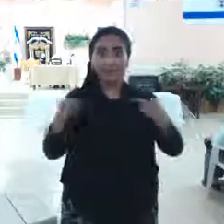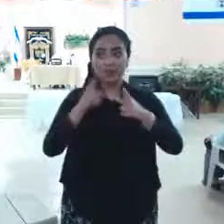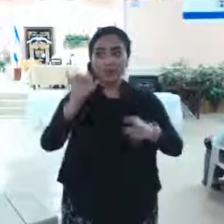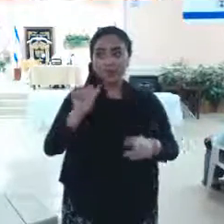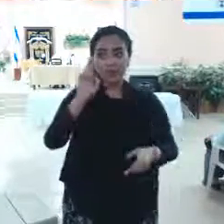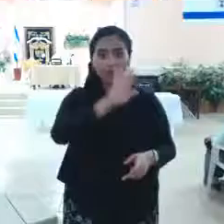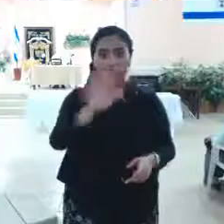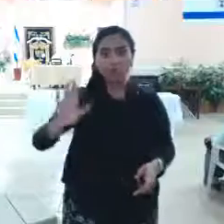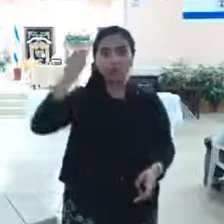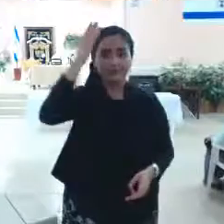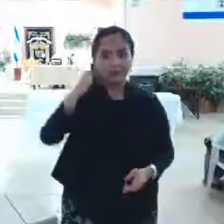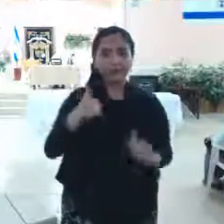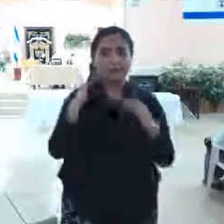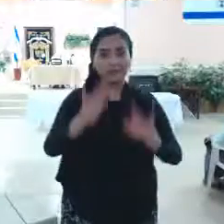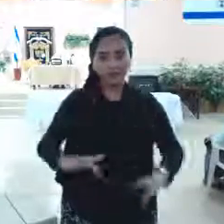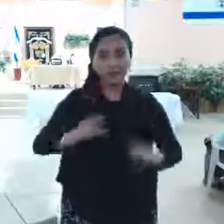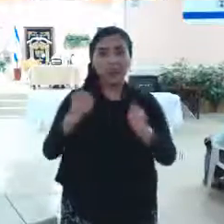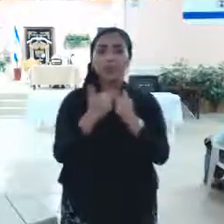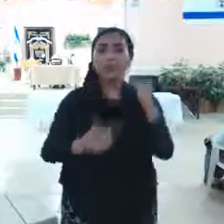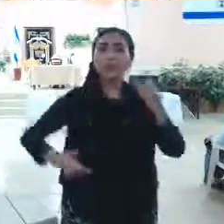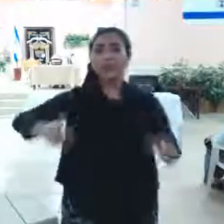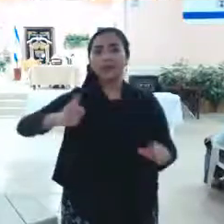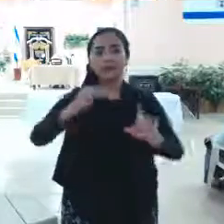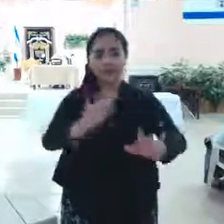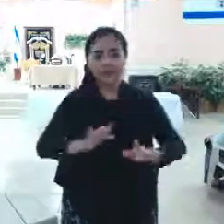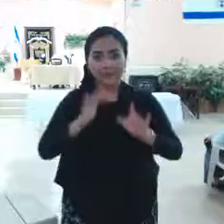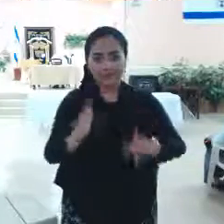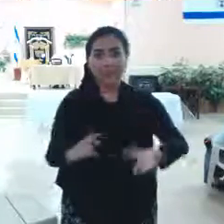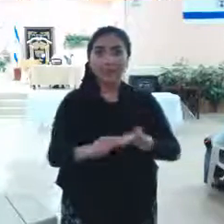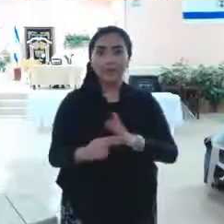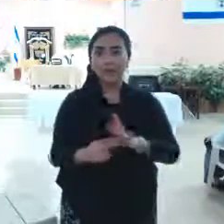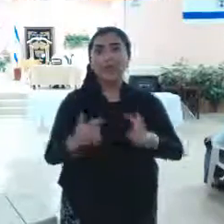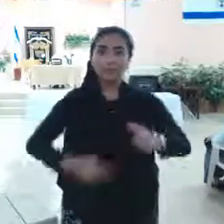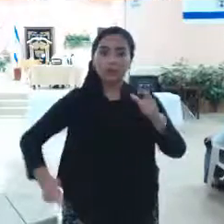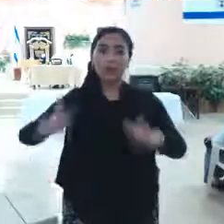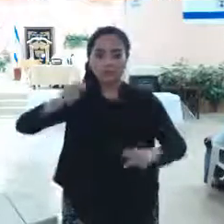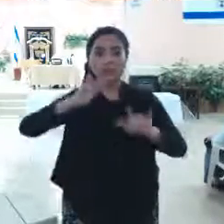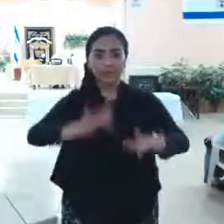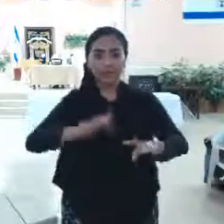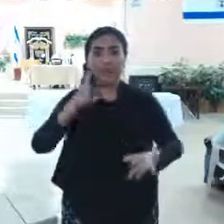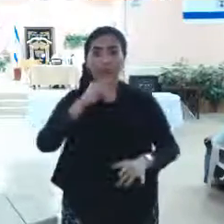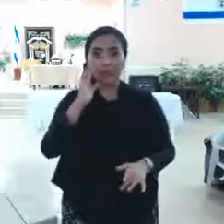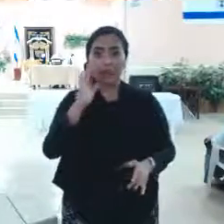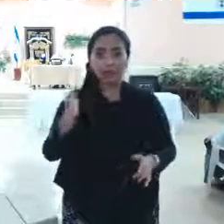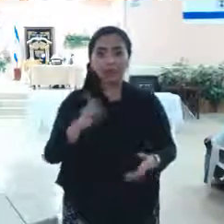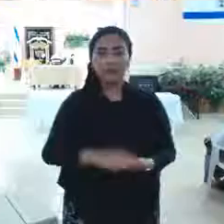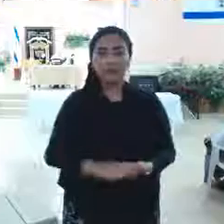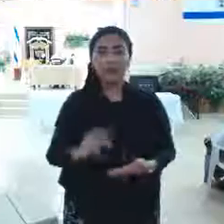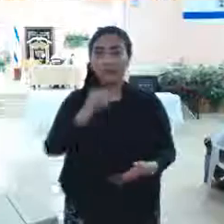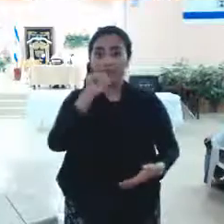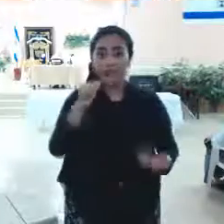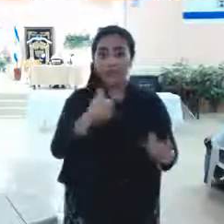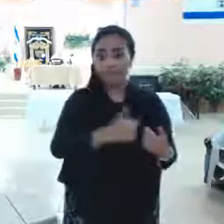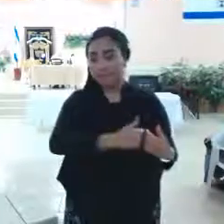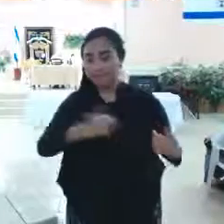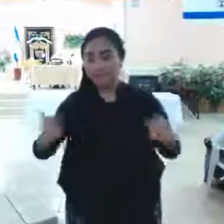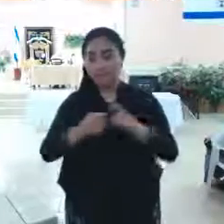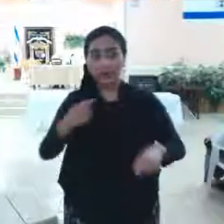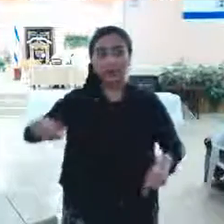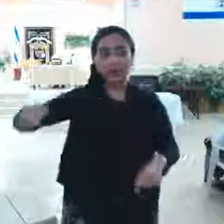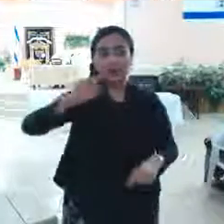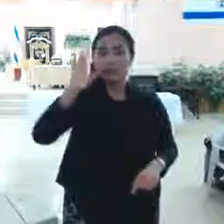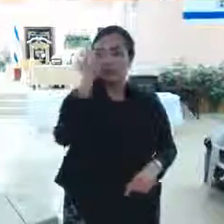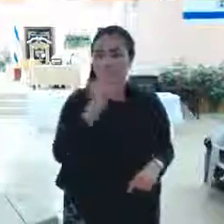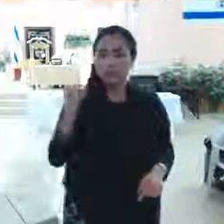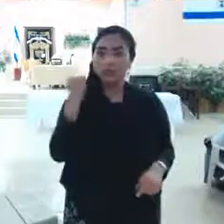vuestro Elohim es clemente y con gran rajen, o sea, gran compasión, y no apartará de vosotros su